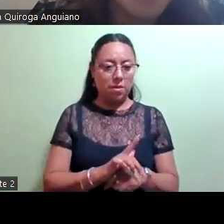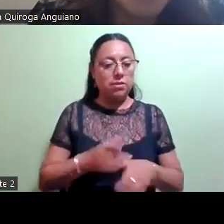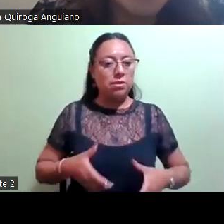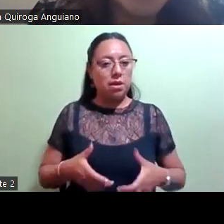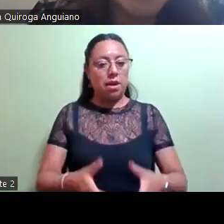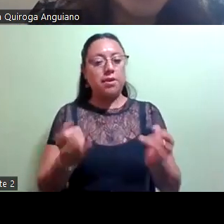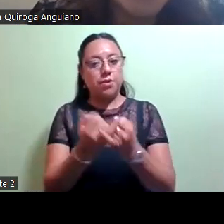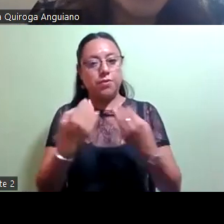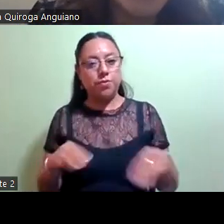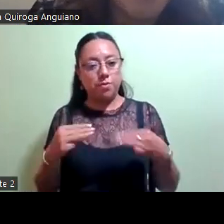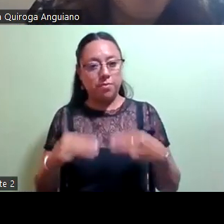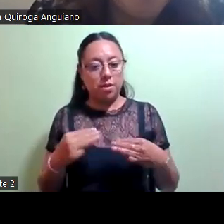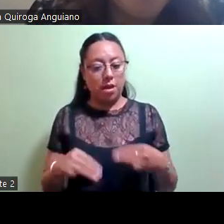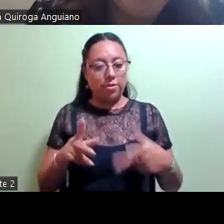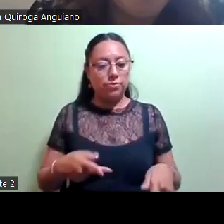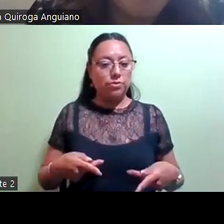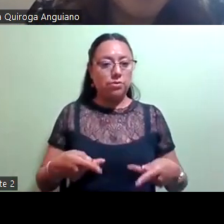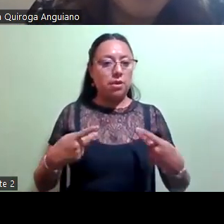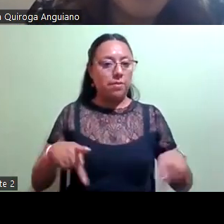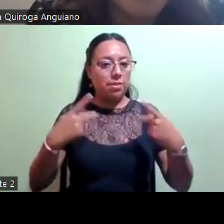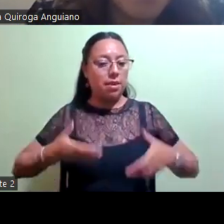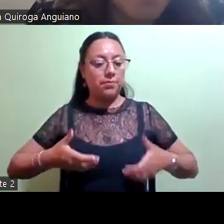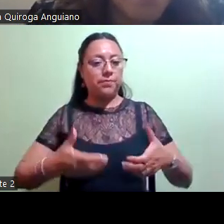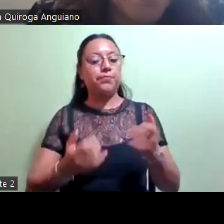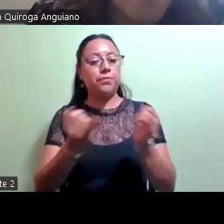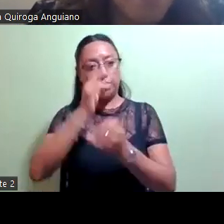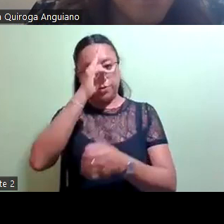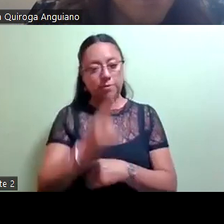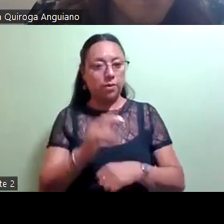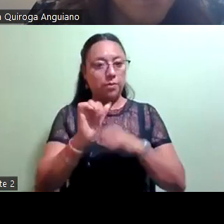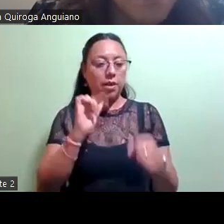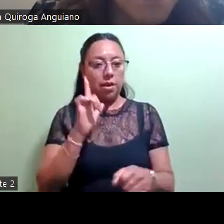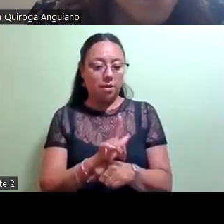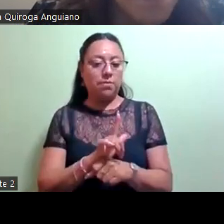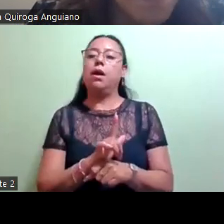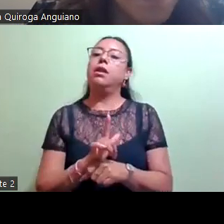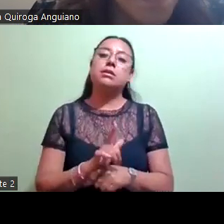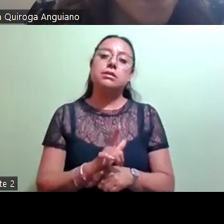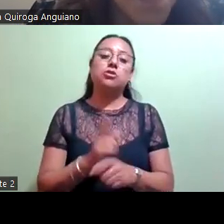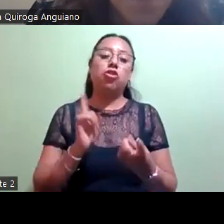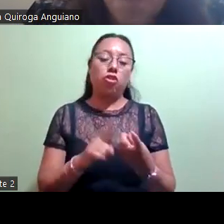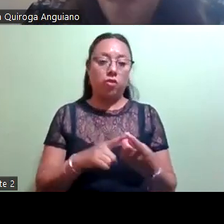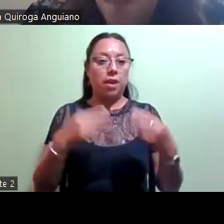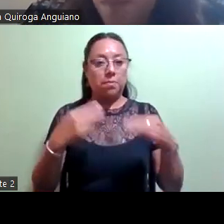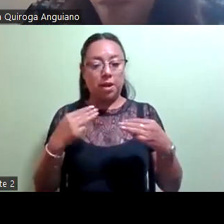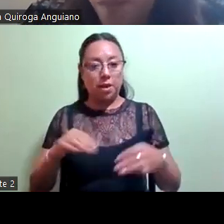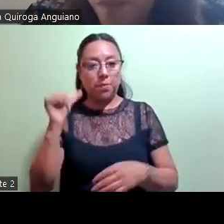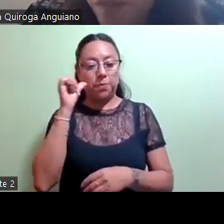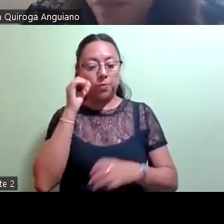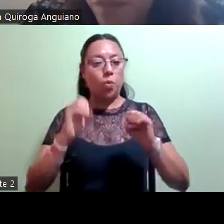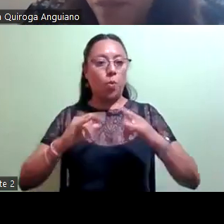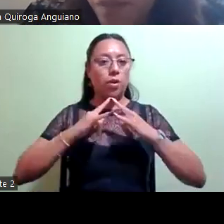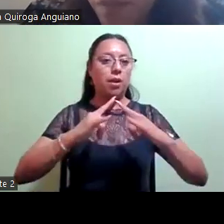mercados públicos, también se prohíba la venta a animales en mercados sobre ruedas y mercados móviles en la modalidad de